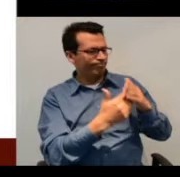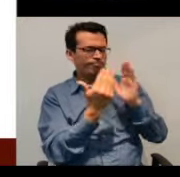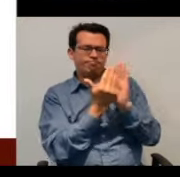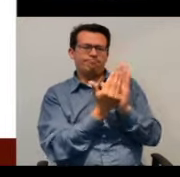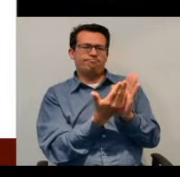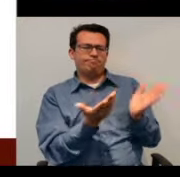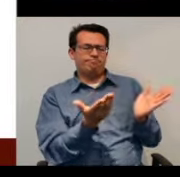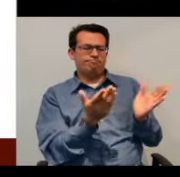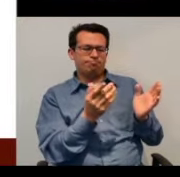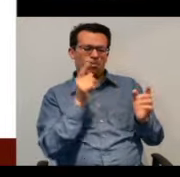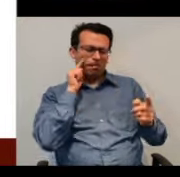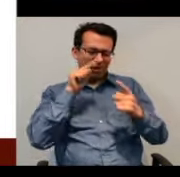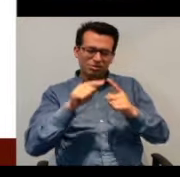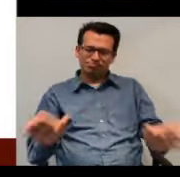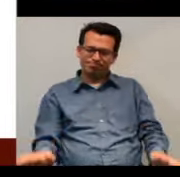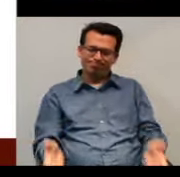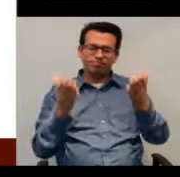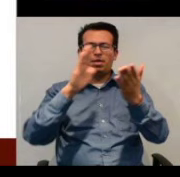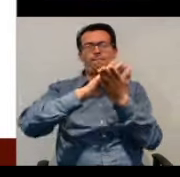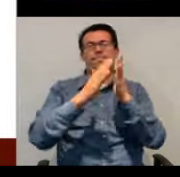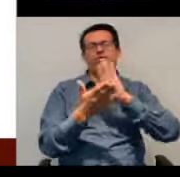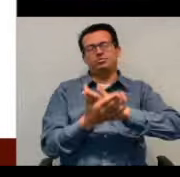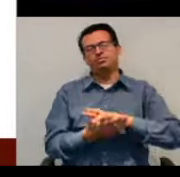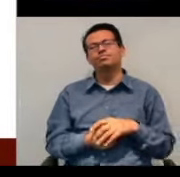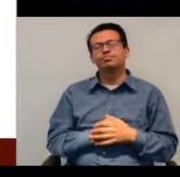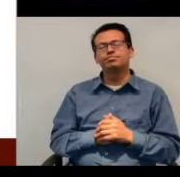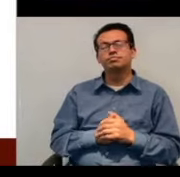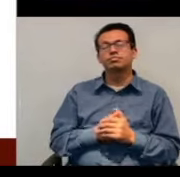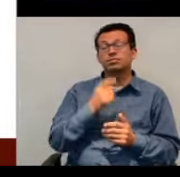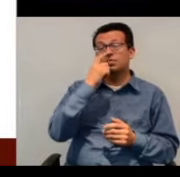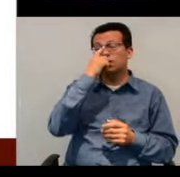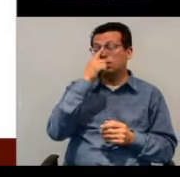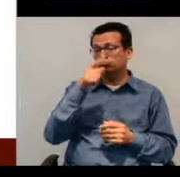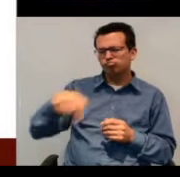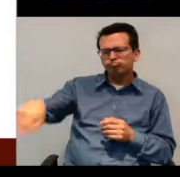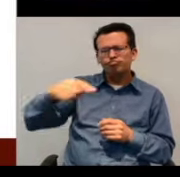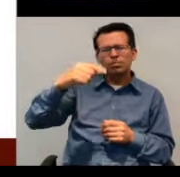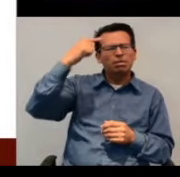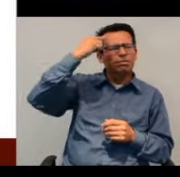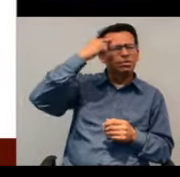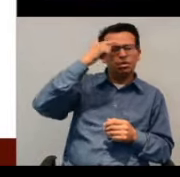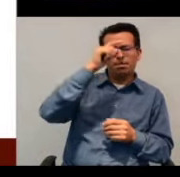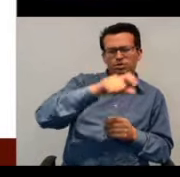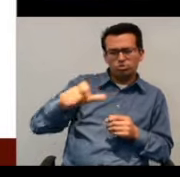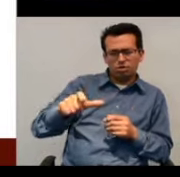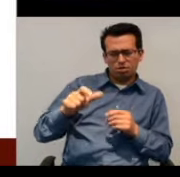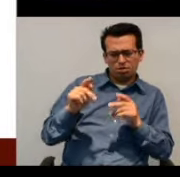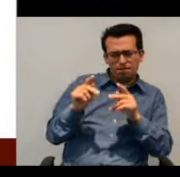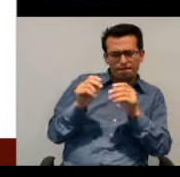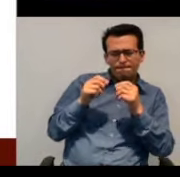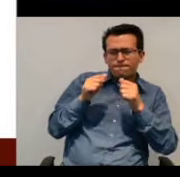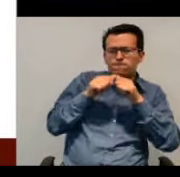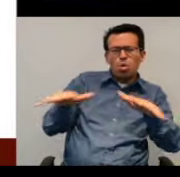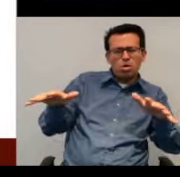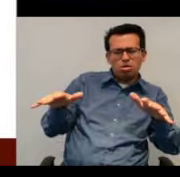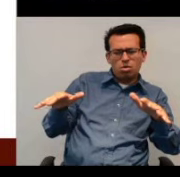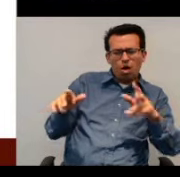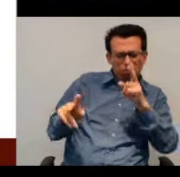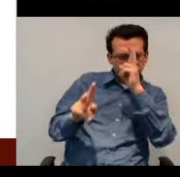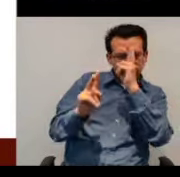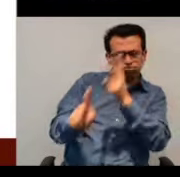donde se piensa y se respeta lo público. Y enmarcada en qué, enmarcada en algo que me parece fundamental y